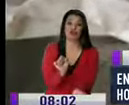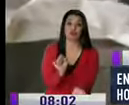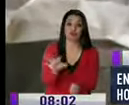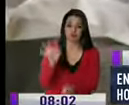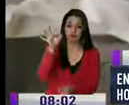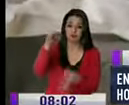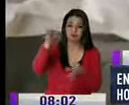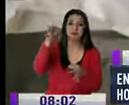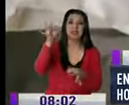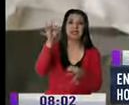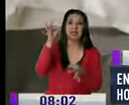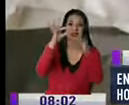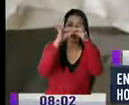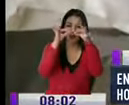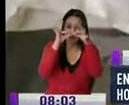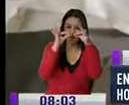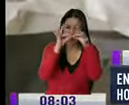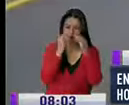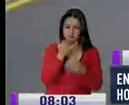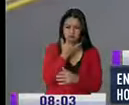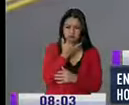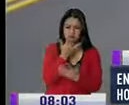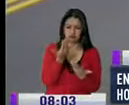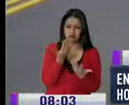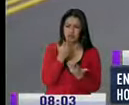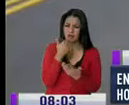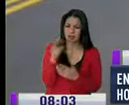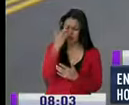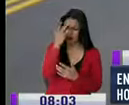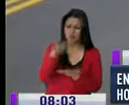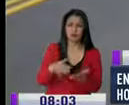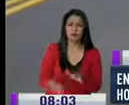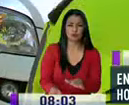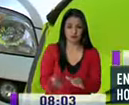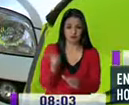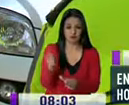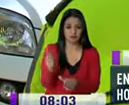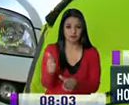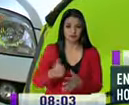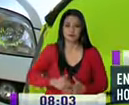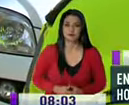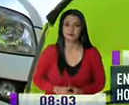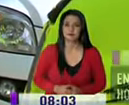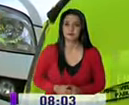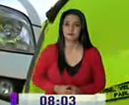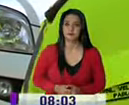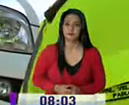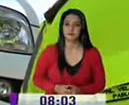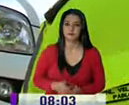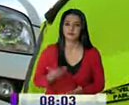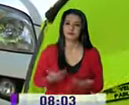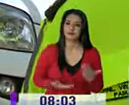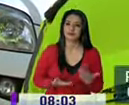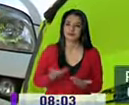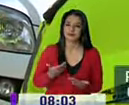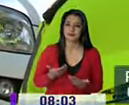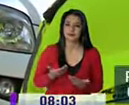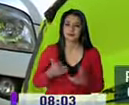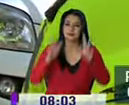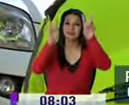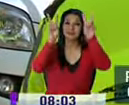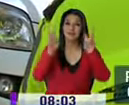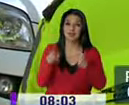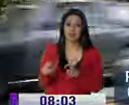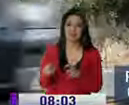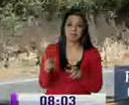papel donde daban pistas del por qué supuestamente lo mataron. Señales de que pudo haber existido el tema de la violencia en